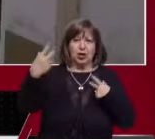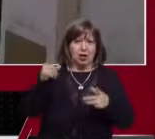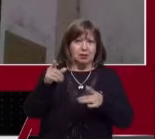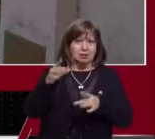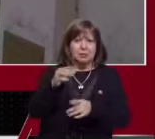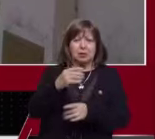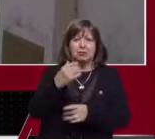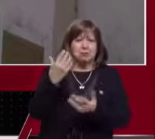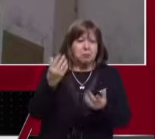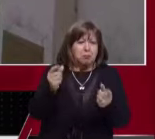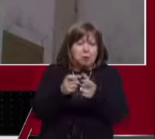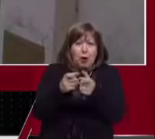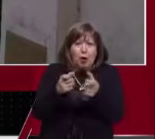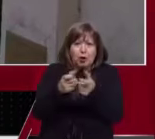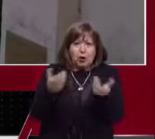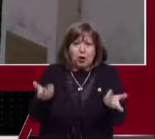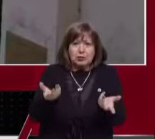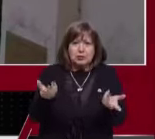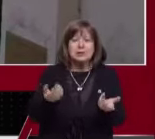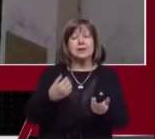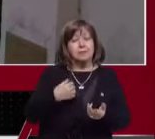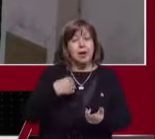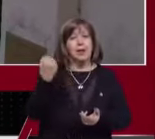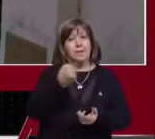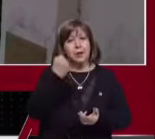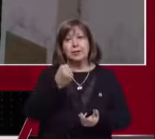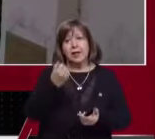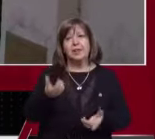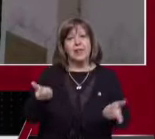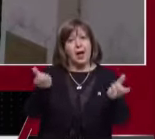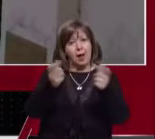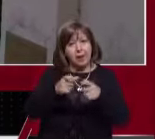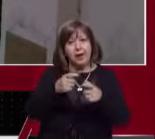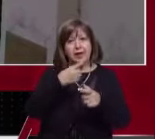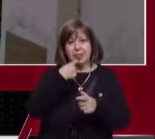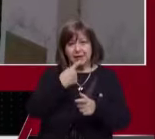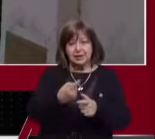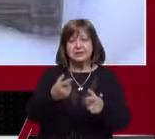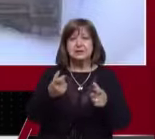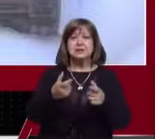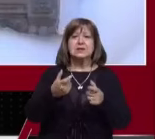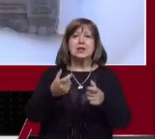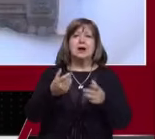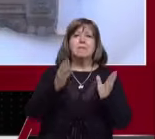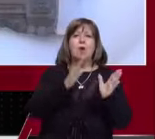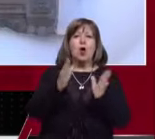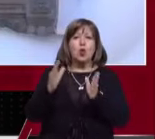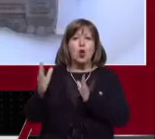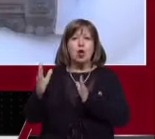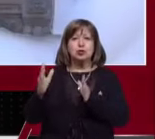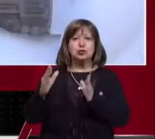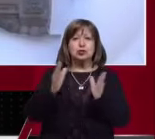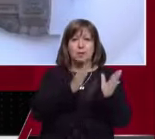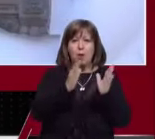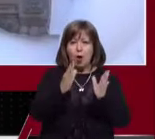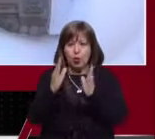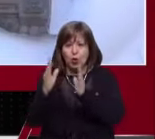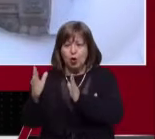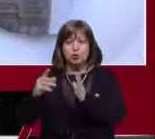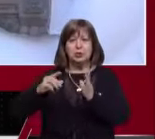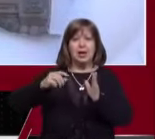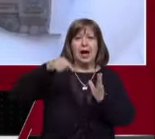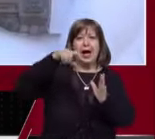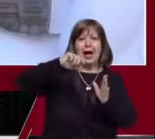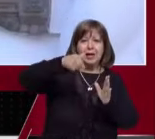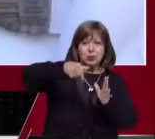tratar de hablar del tema y darle una solución, actualizar los módulos, tener más facilidad de los